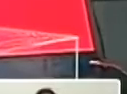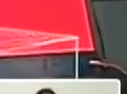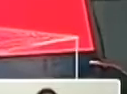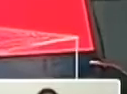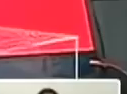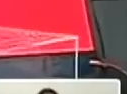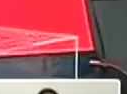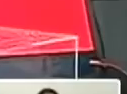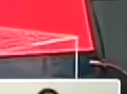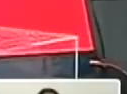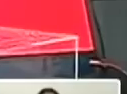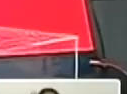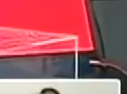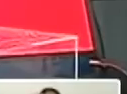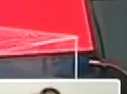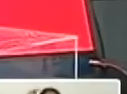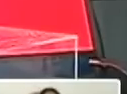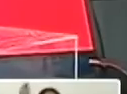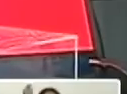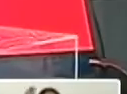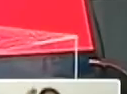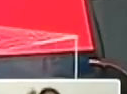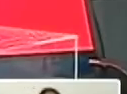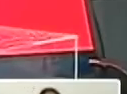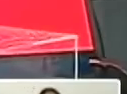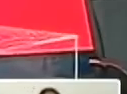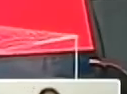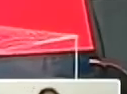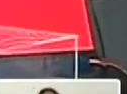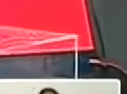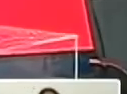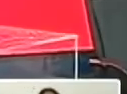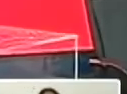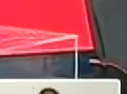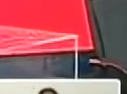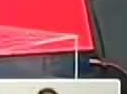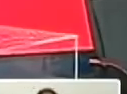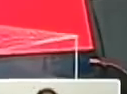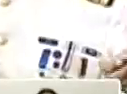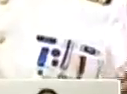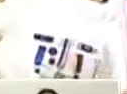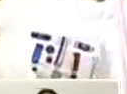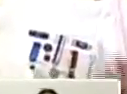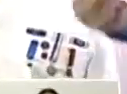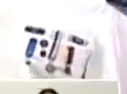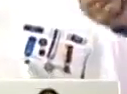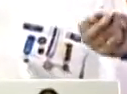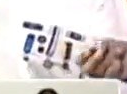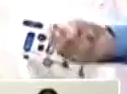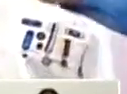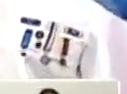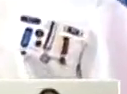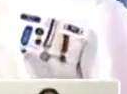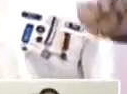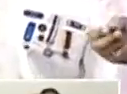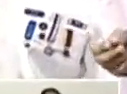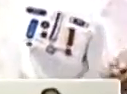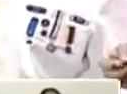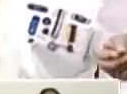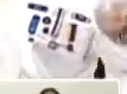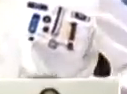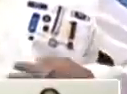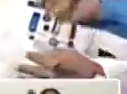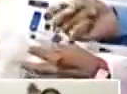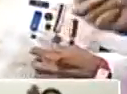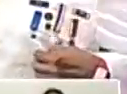reconstruir y dejar grabado, dejar el testimonio grabado y escrito para difundirlo a las generaciones de